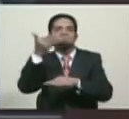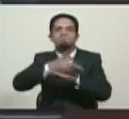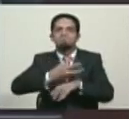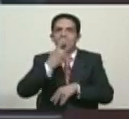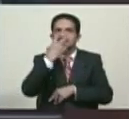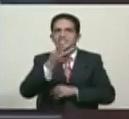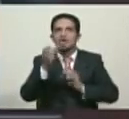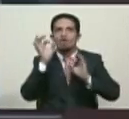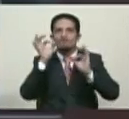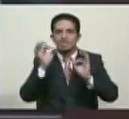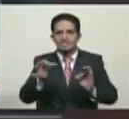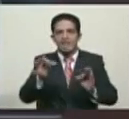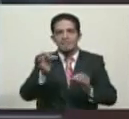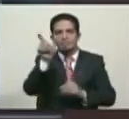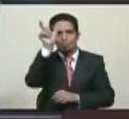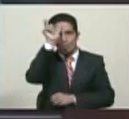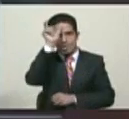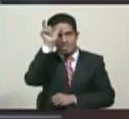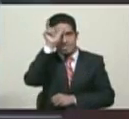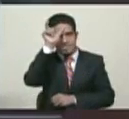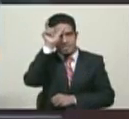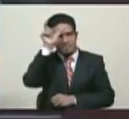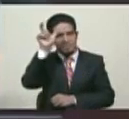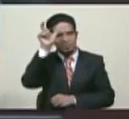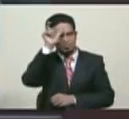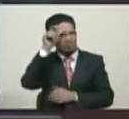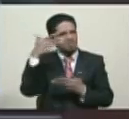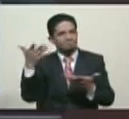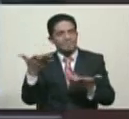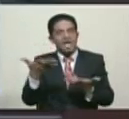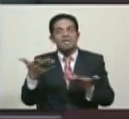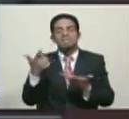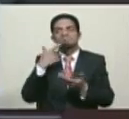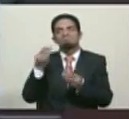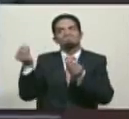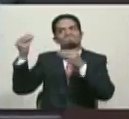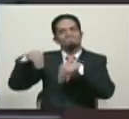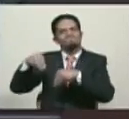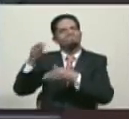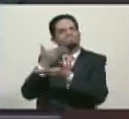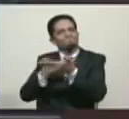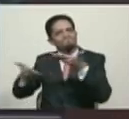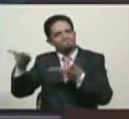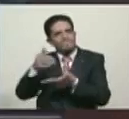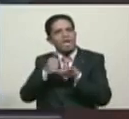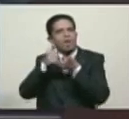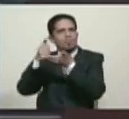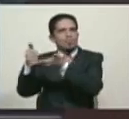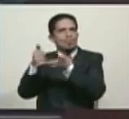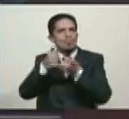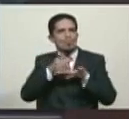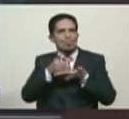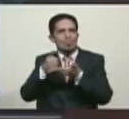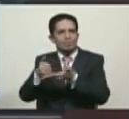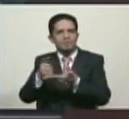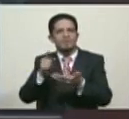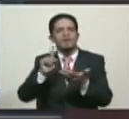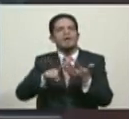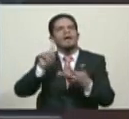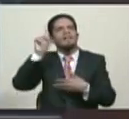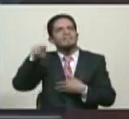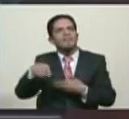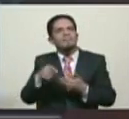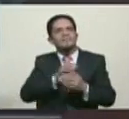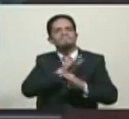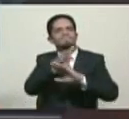a la República de Turquía, donde suscribimos un memorándum de interacción y cooperación. Igual visita